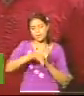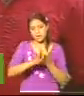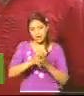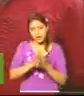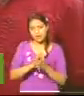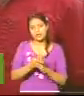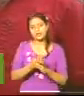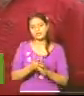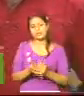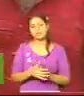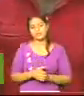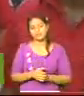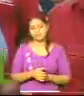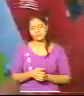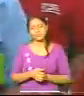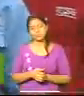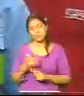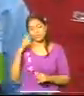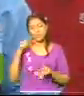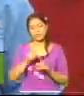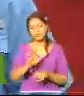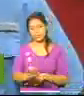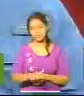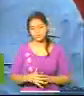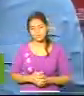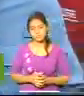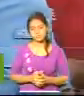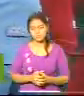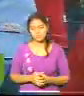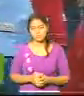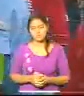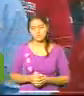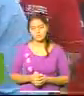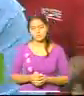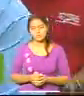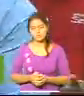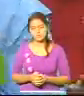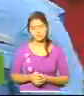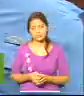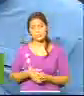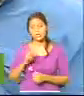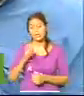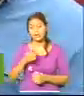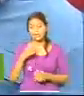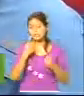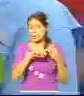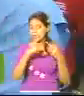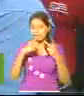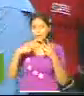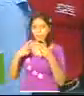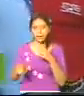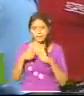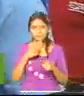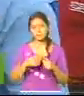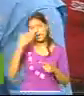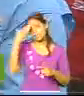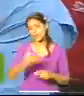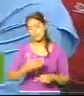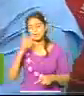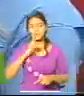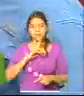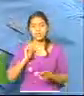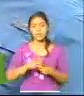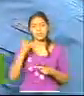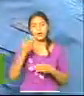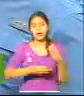arepas. Exactamente, que será. Así es. Y bueno, además todos los demás componentes, la milicia bolivariana